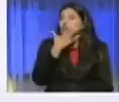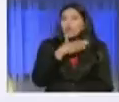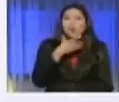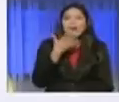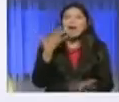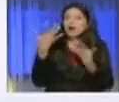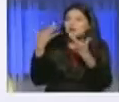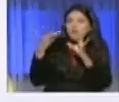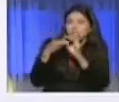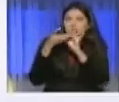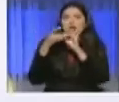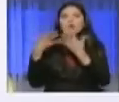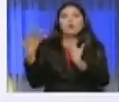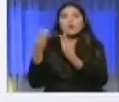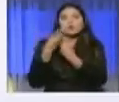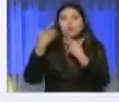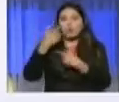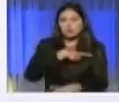poderosa relación con China.